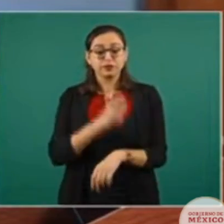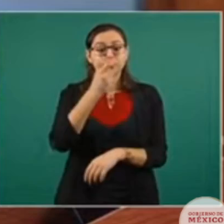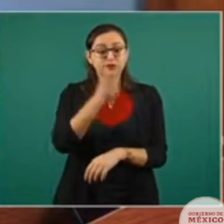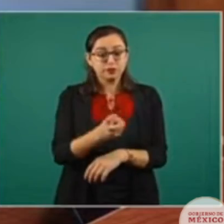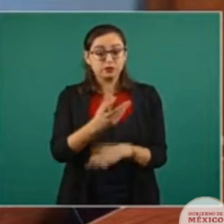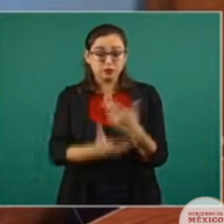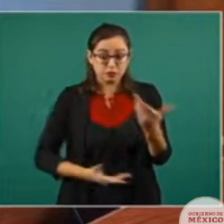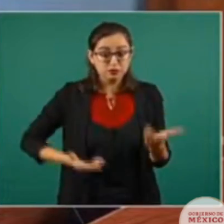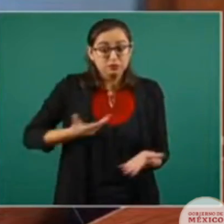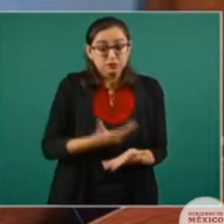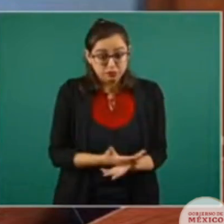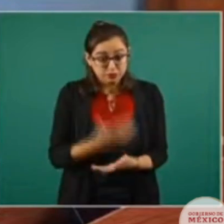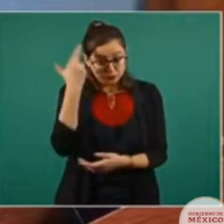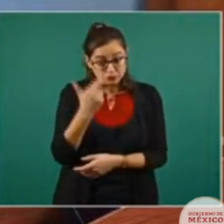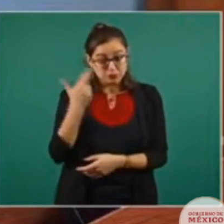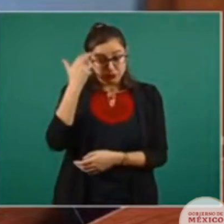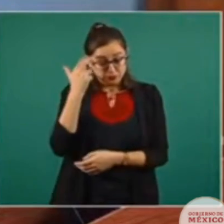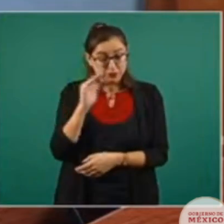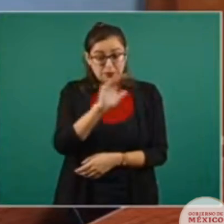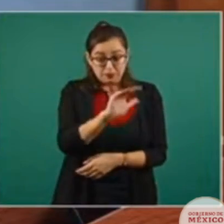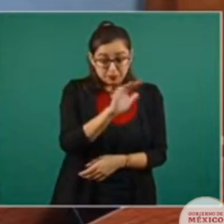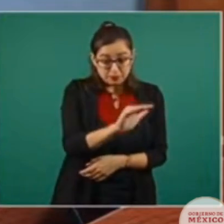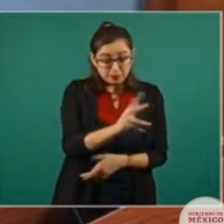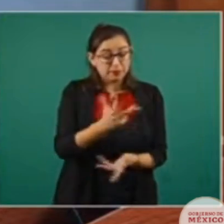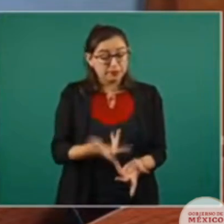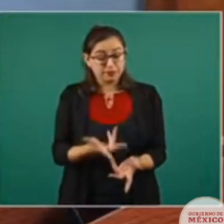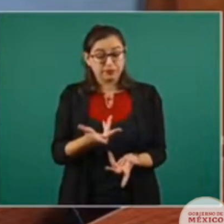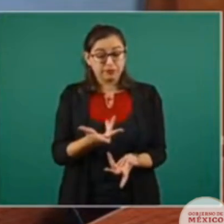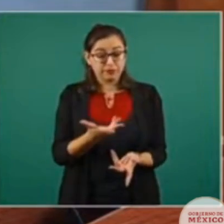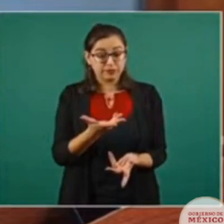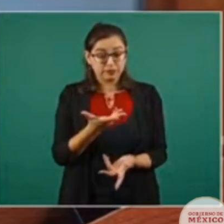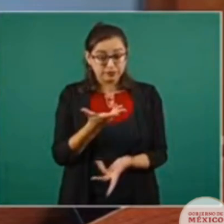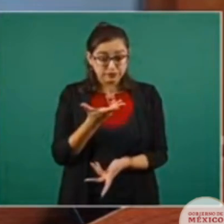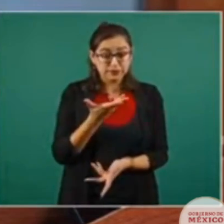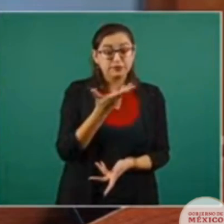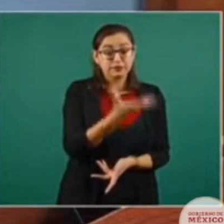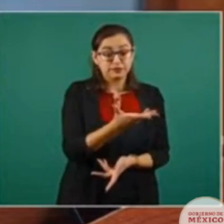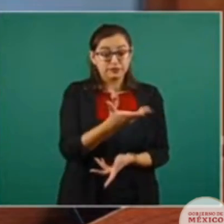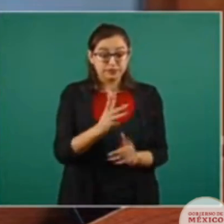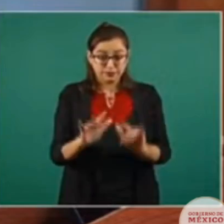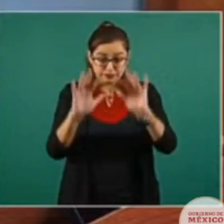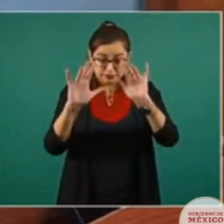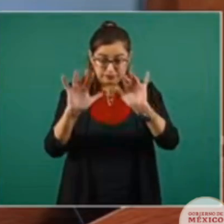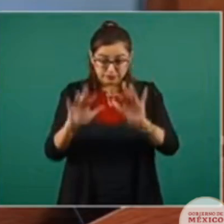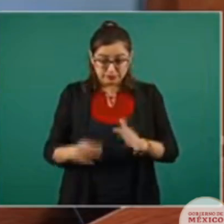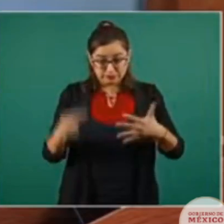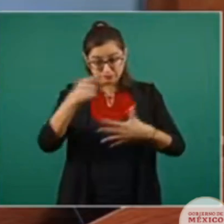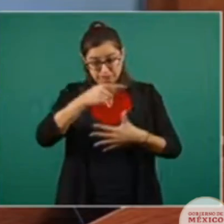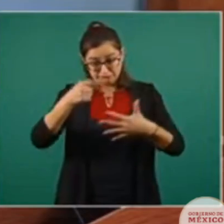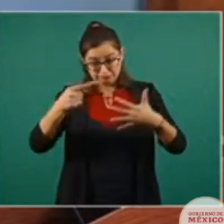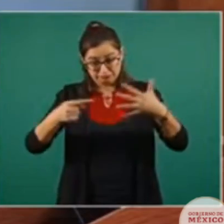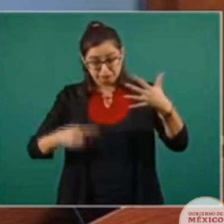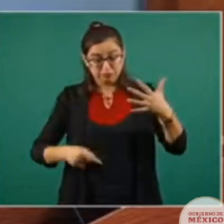Majestad, las actuales autoridades mexicanas elaboran un pliego de delitos